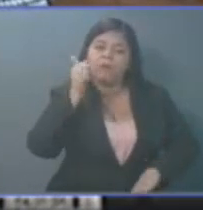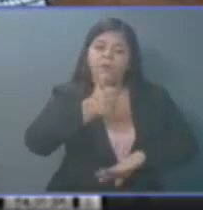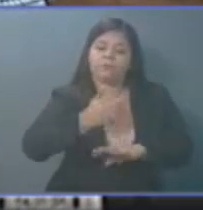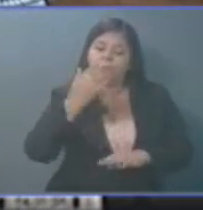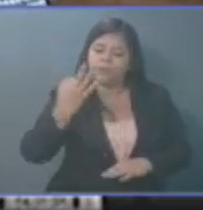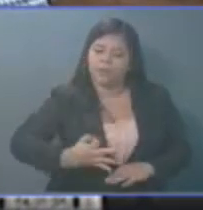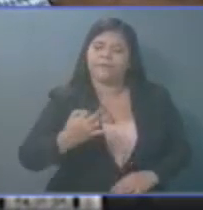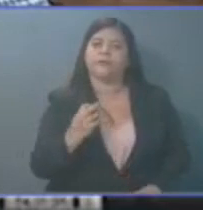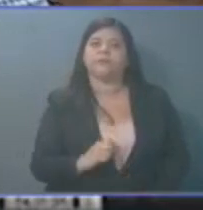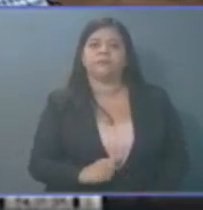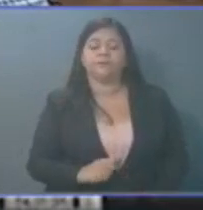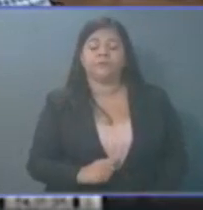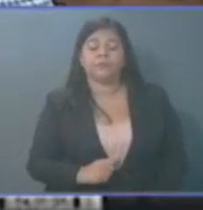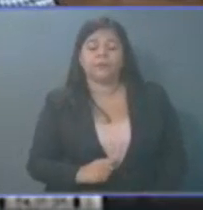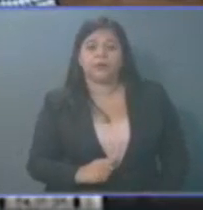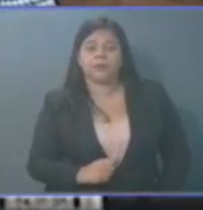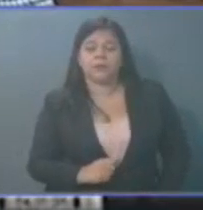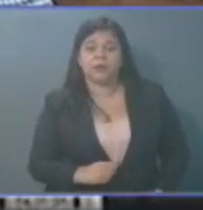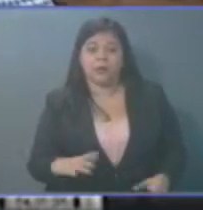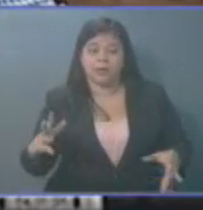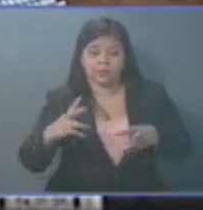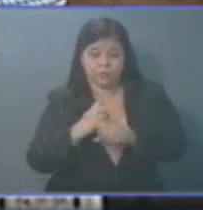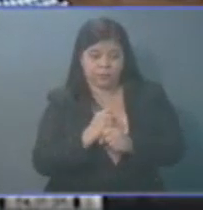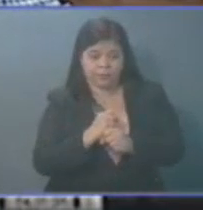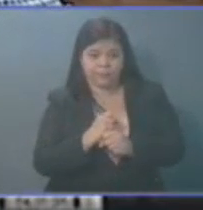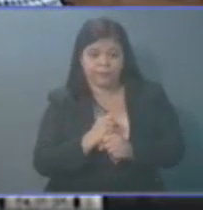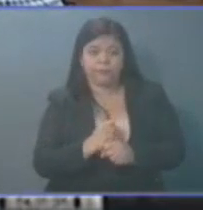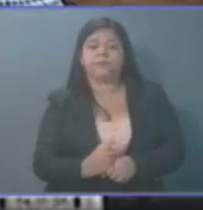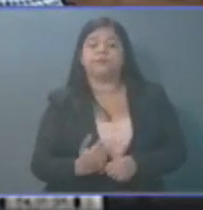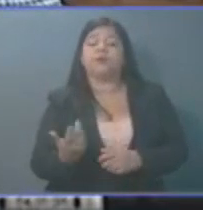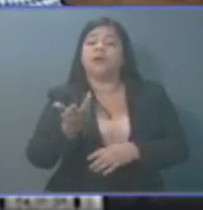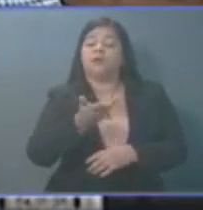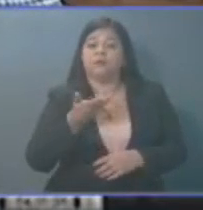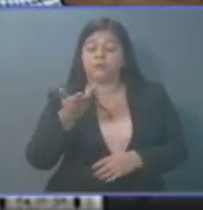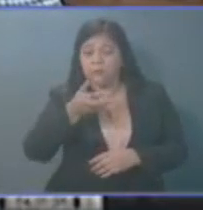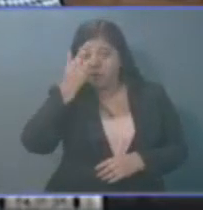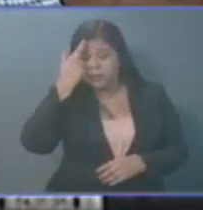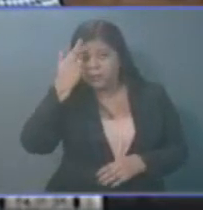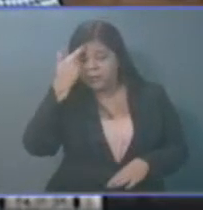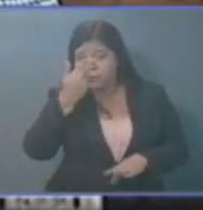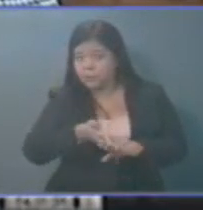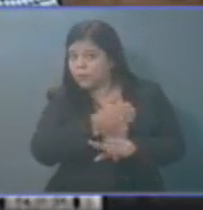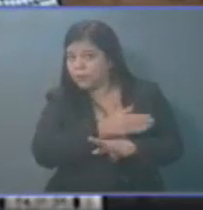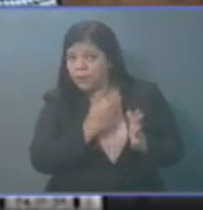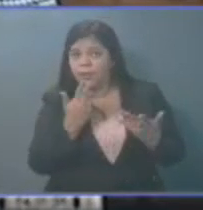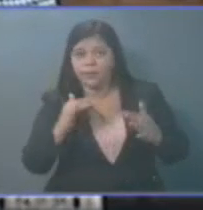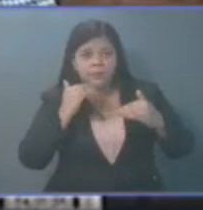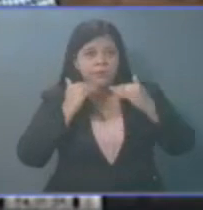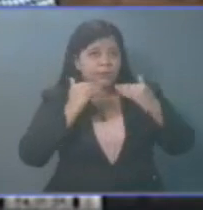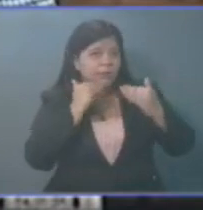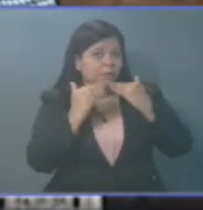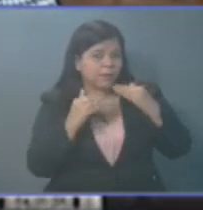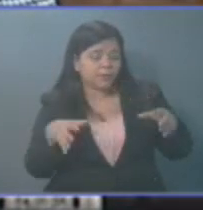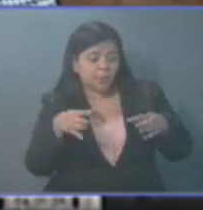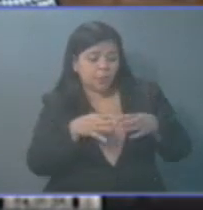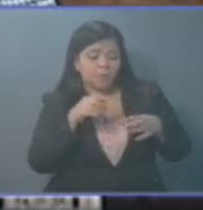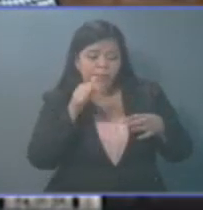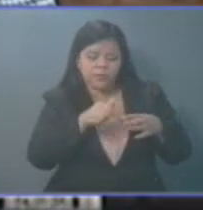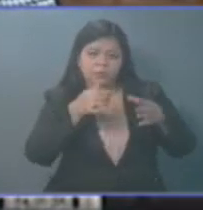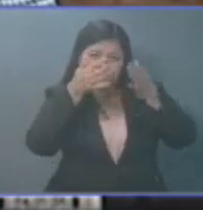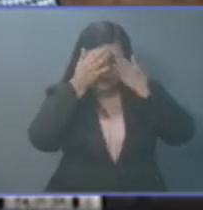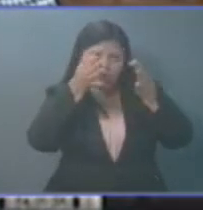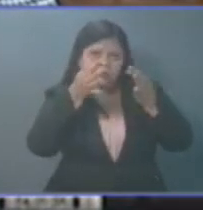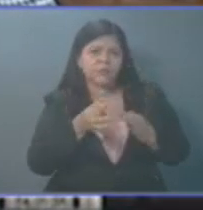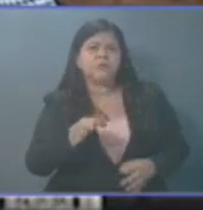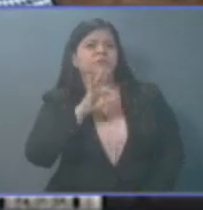Salvador. Conclusiones. En razón de los argumentos antes expresados, la suscrita comisión emite